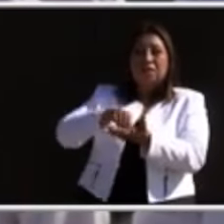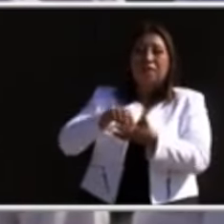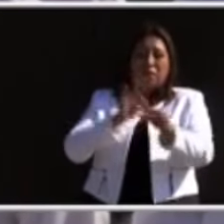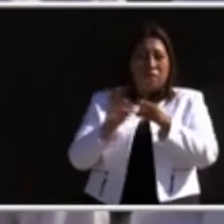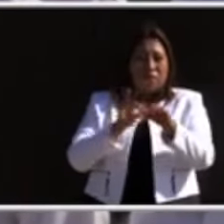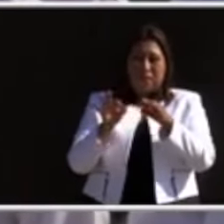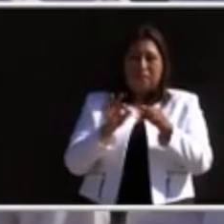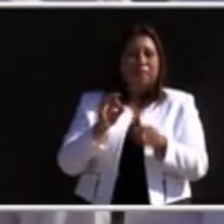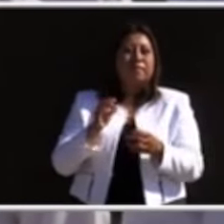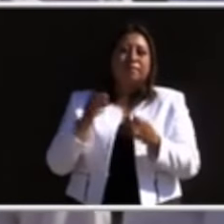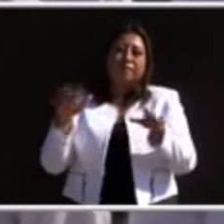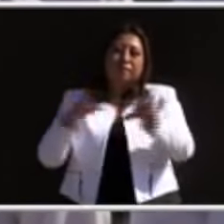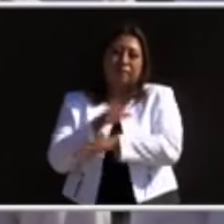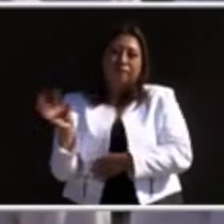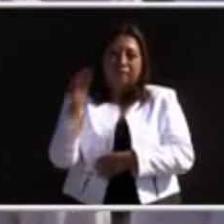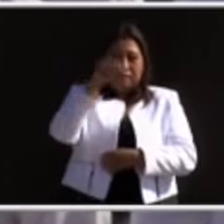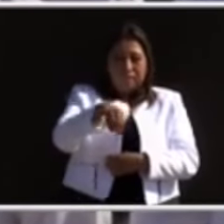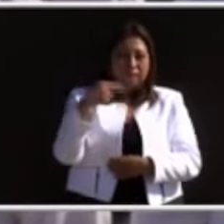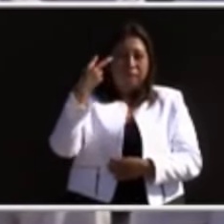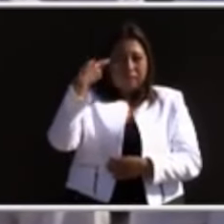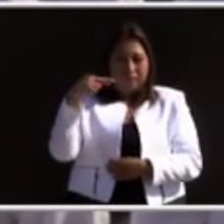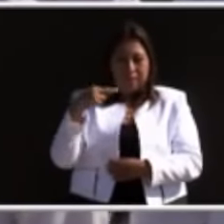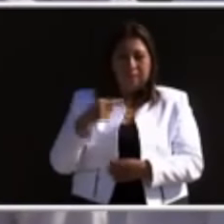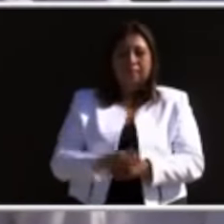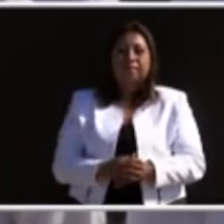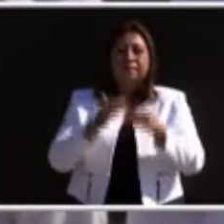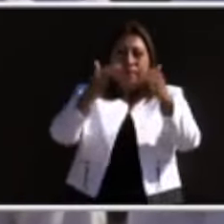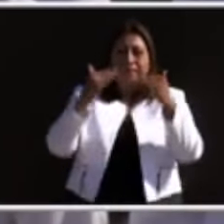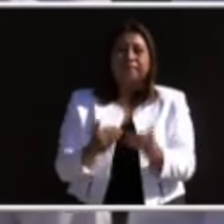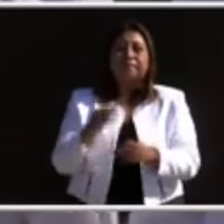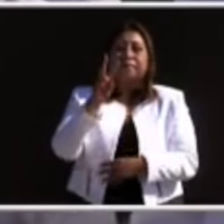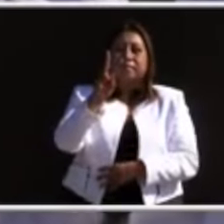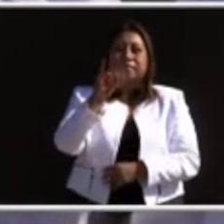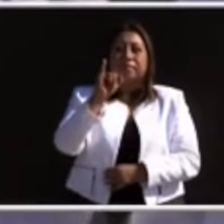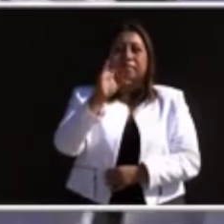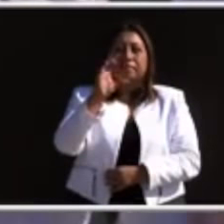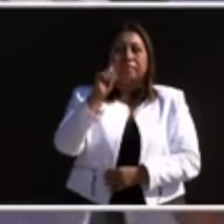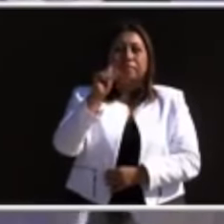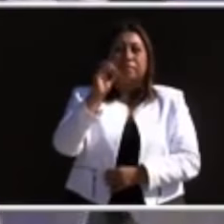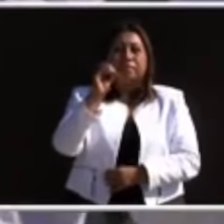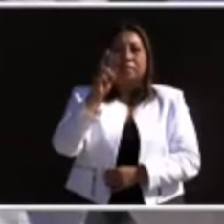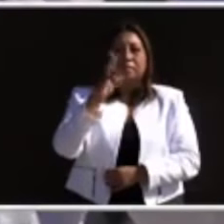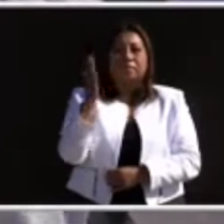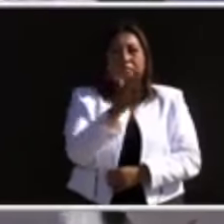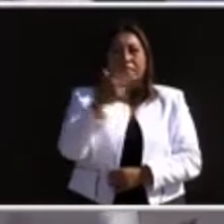Víctor Hugo Delfín Vázquez será el director del Instituto Veracruzano de la Juventud.